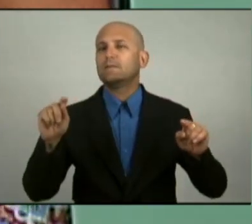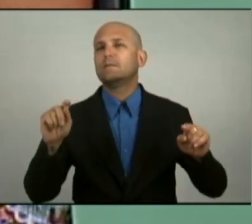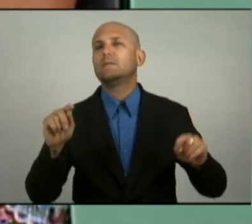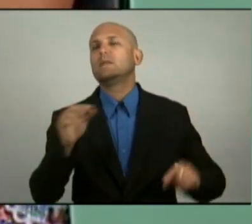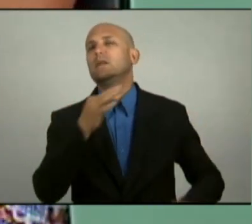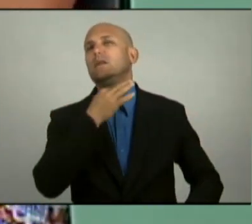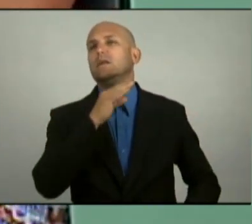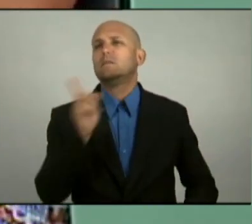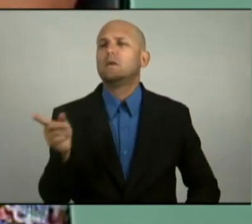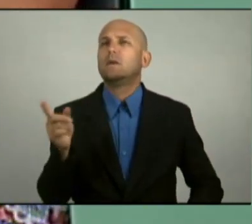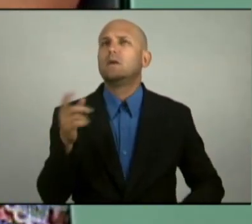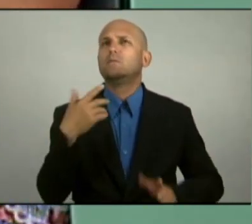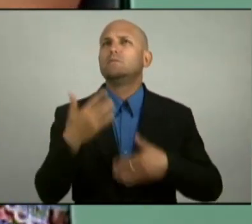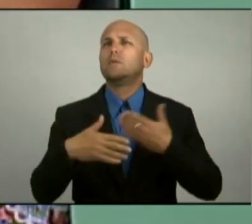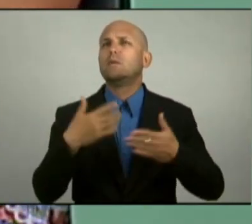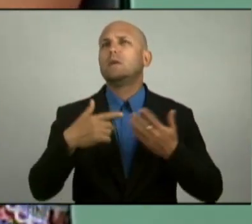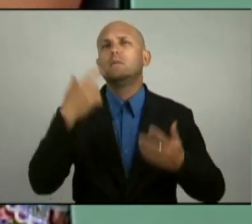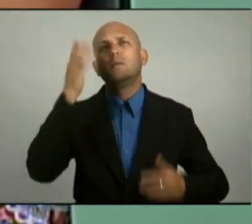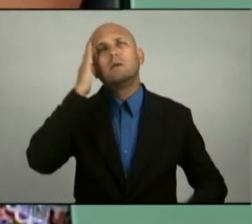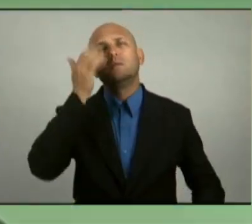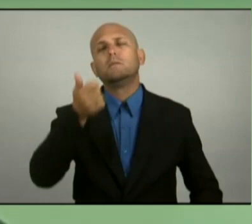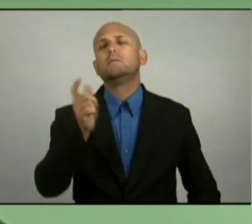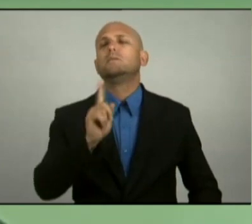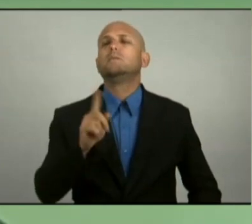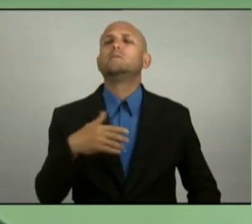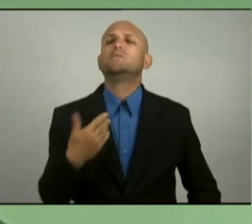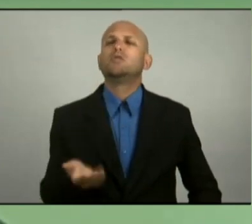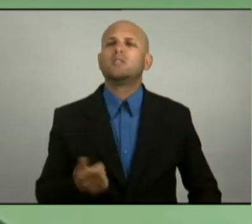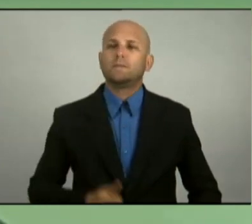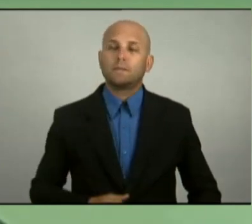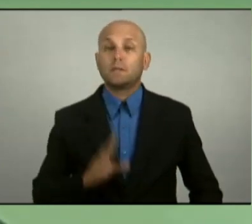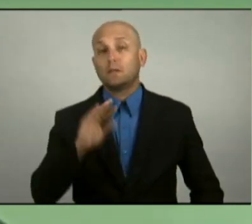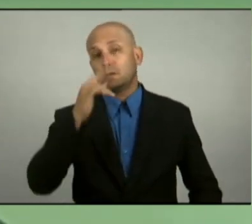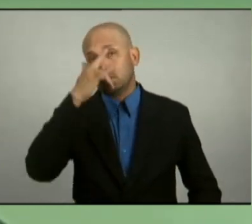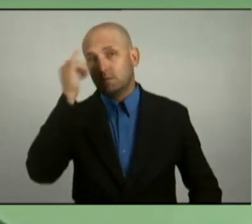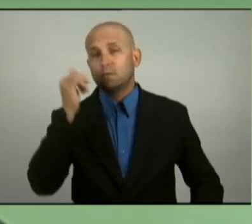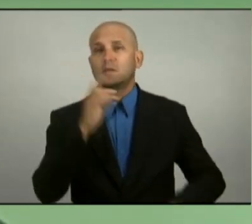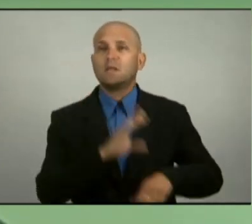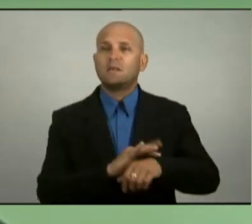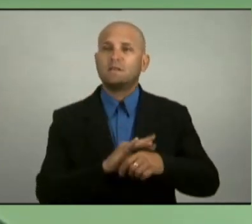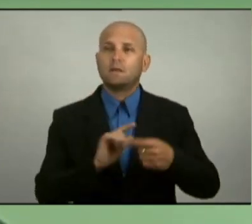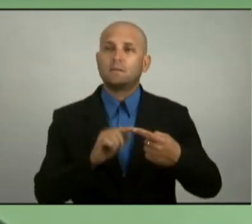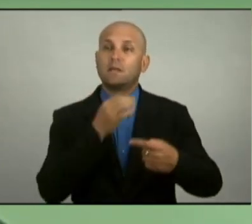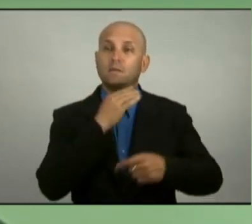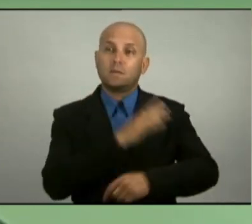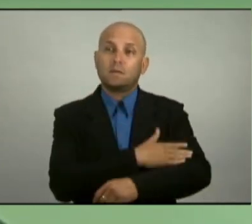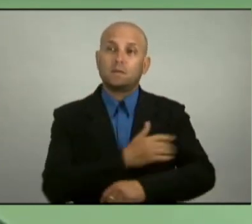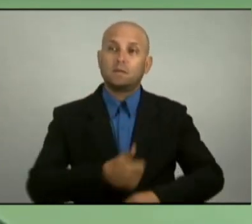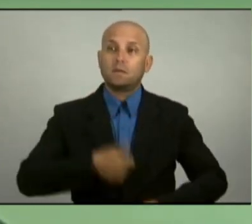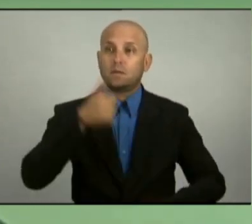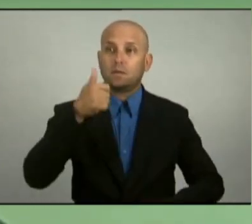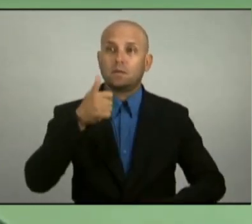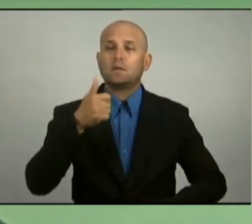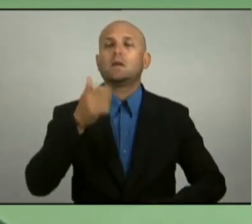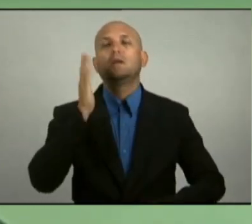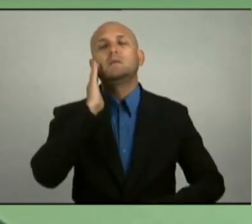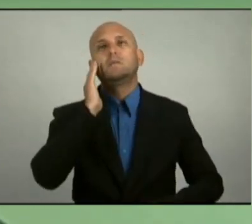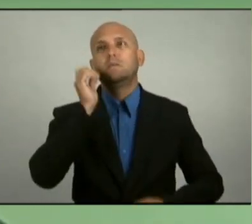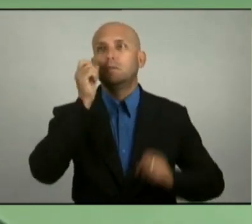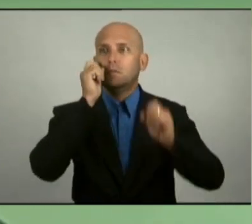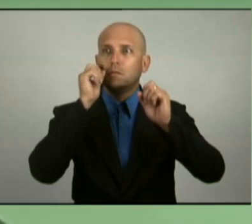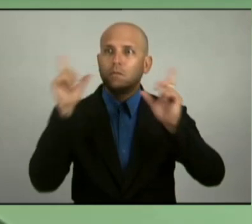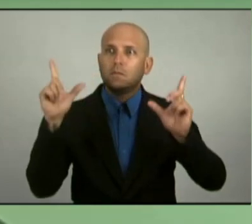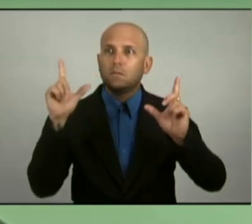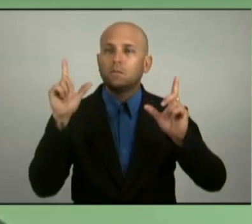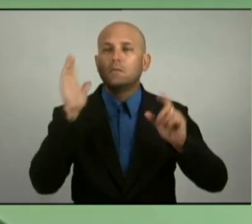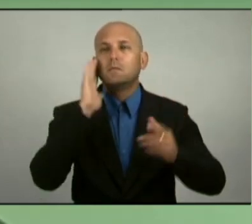si pudiera mencionar alguna sí esto es muy importante saberlo porque hay enfermedades por ejemplo como la hipertensión arterial cuando está mal controlada que puede